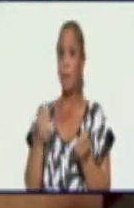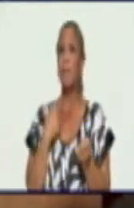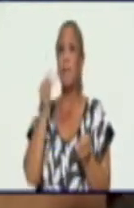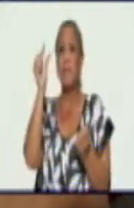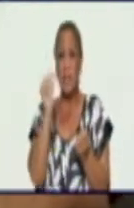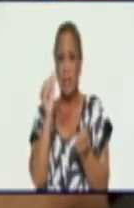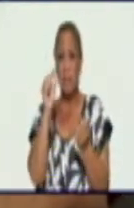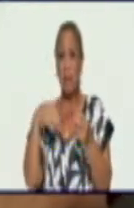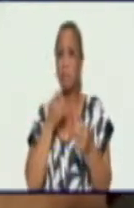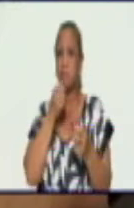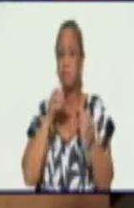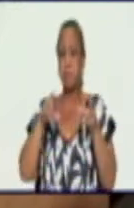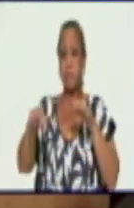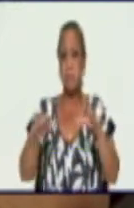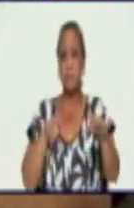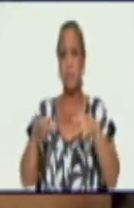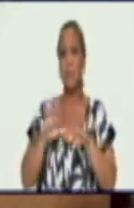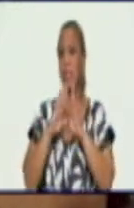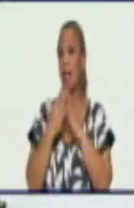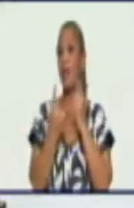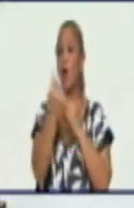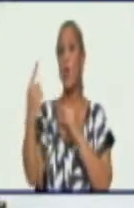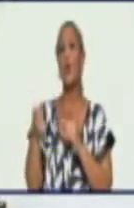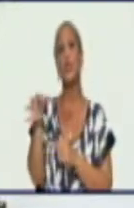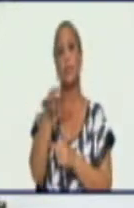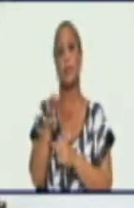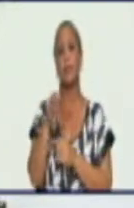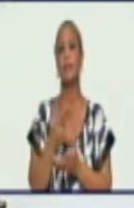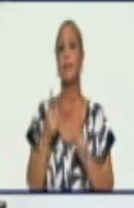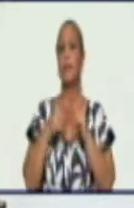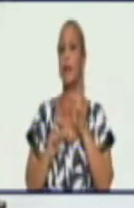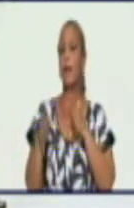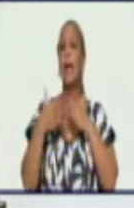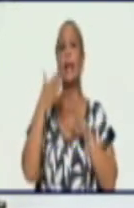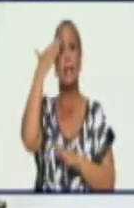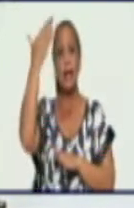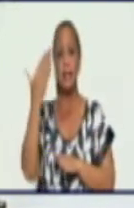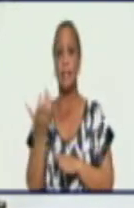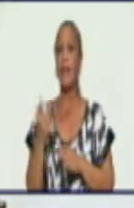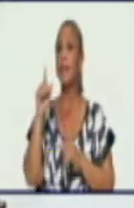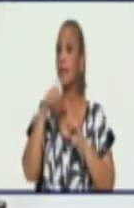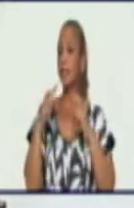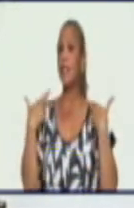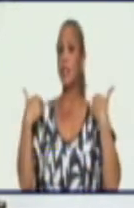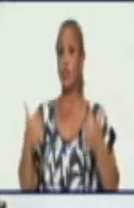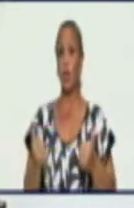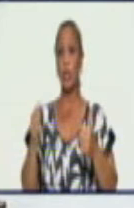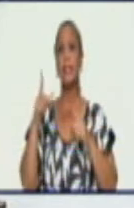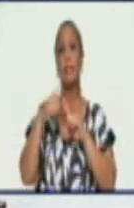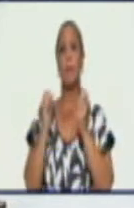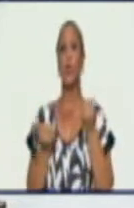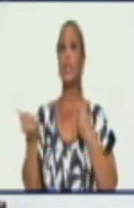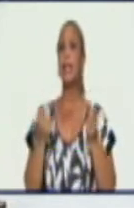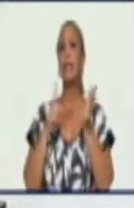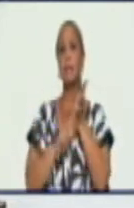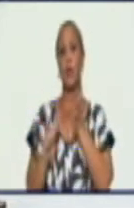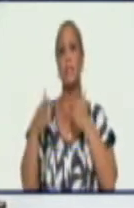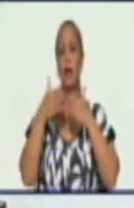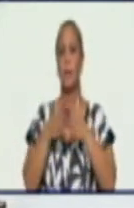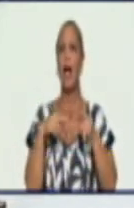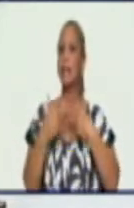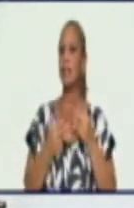movilidad en cada uno de los territorios de Granma. Gracias a Leonardo Labrada Mesa, director de transporte en Granma. Hacemos una